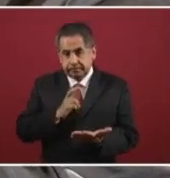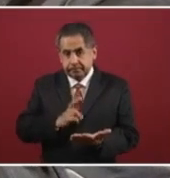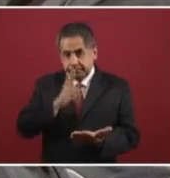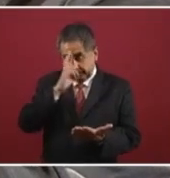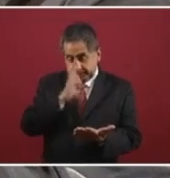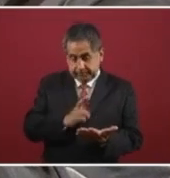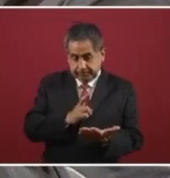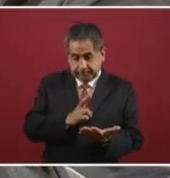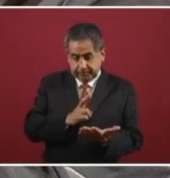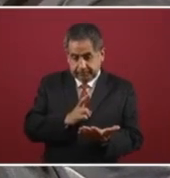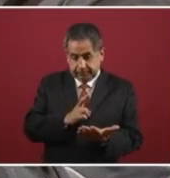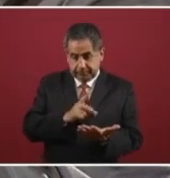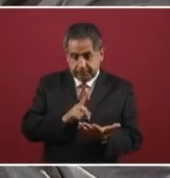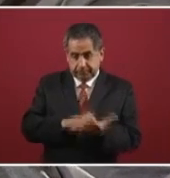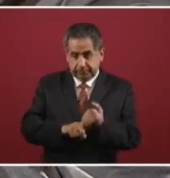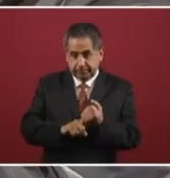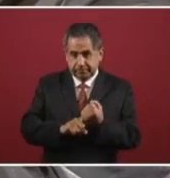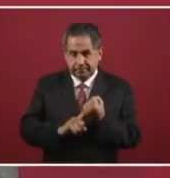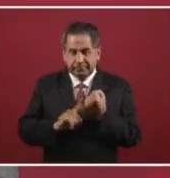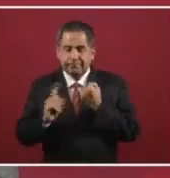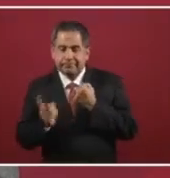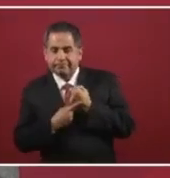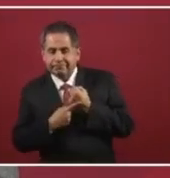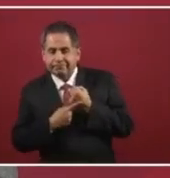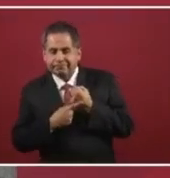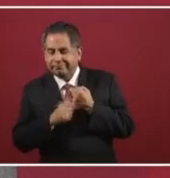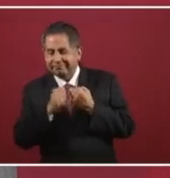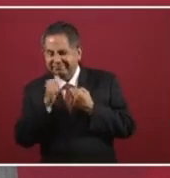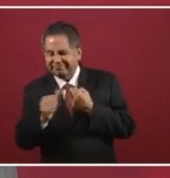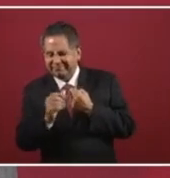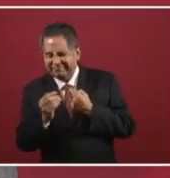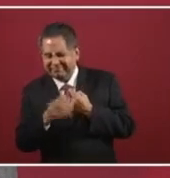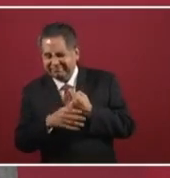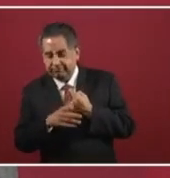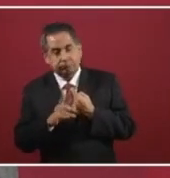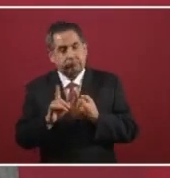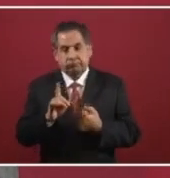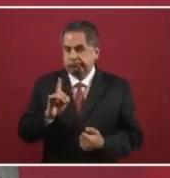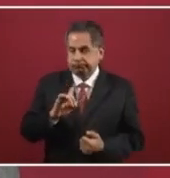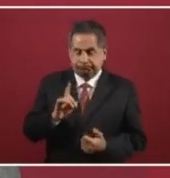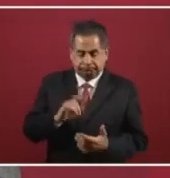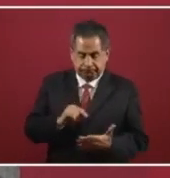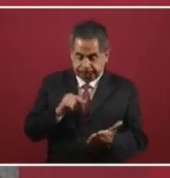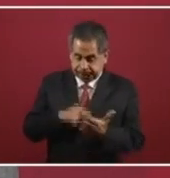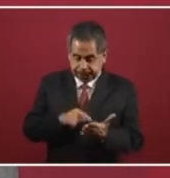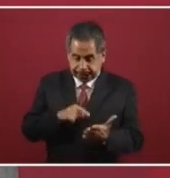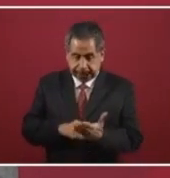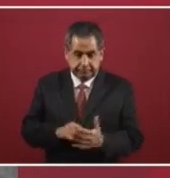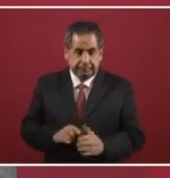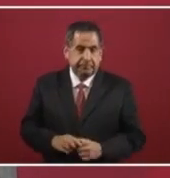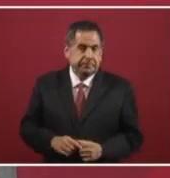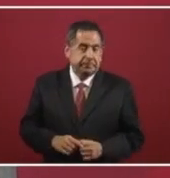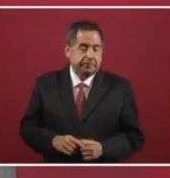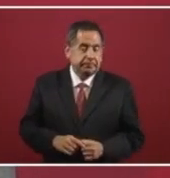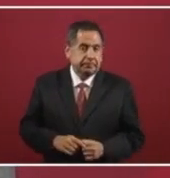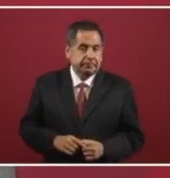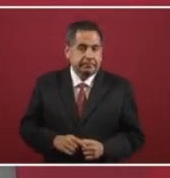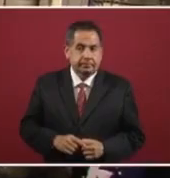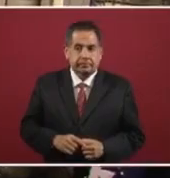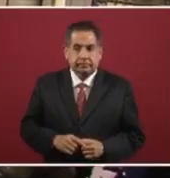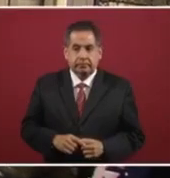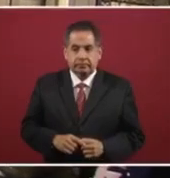en la forma para violarse en el fondo y este